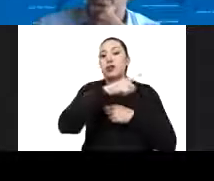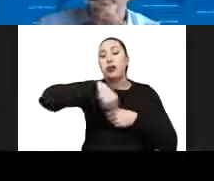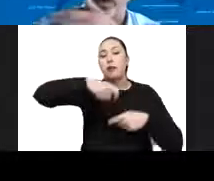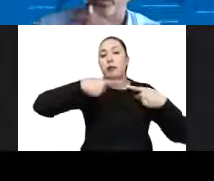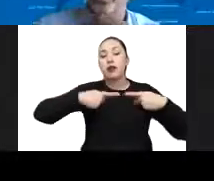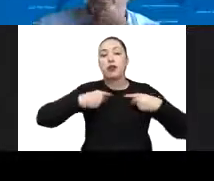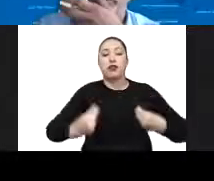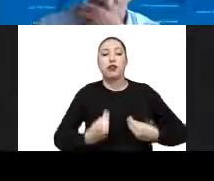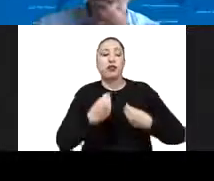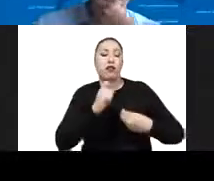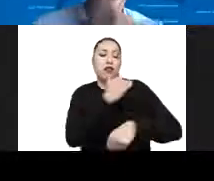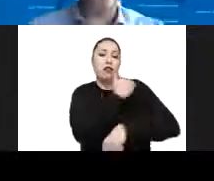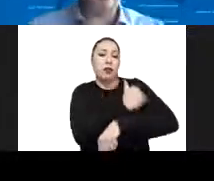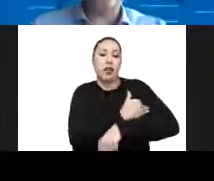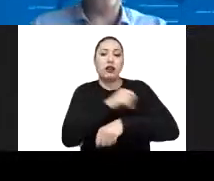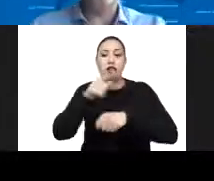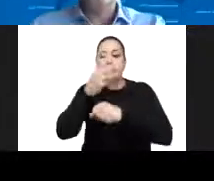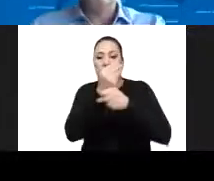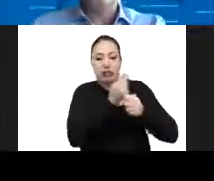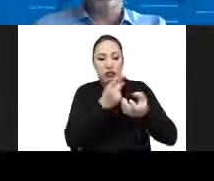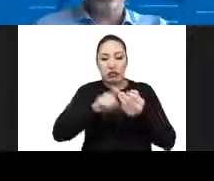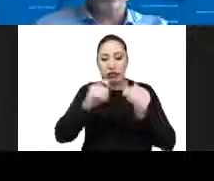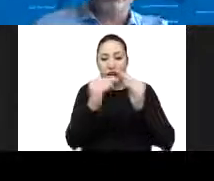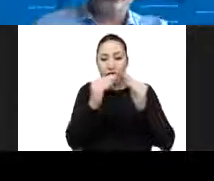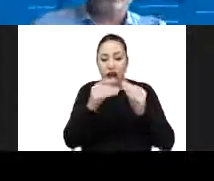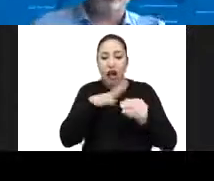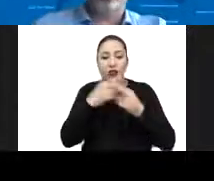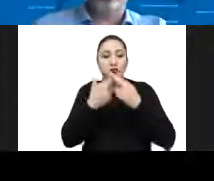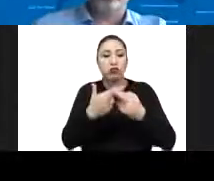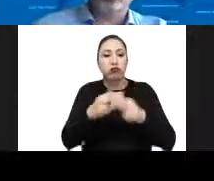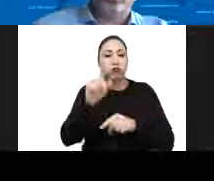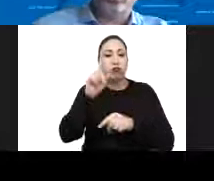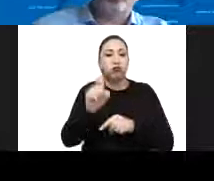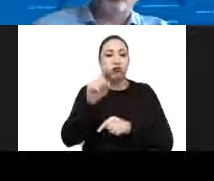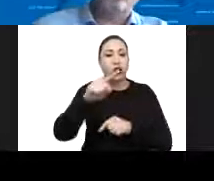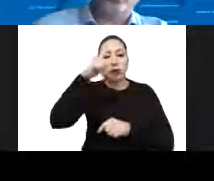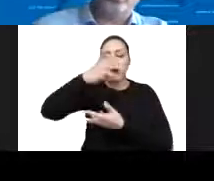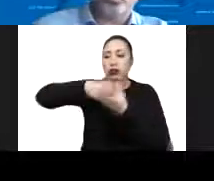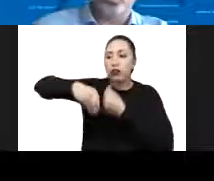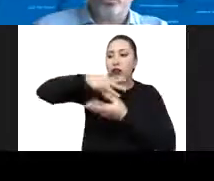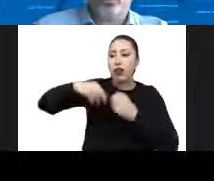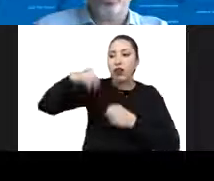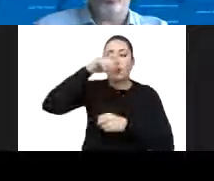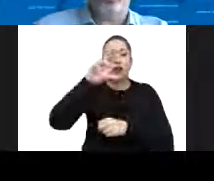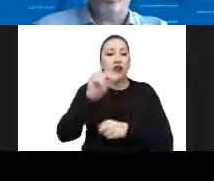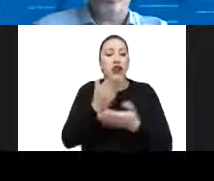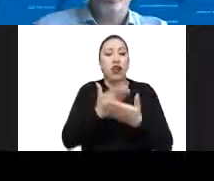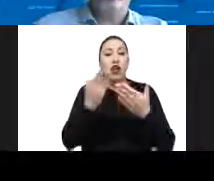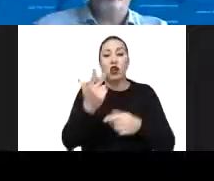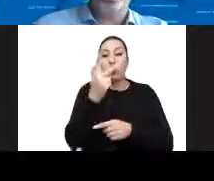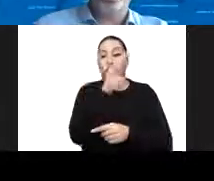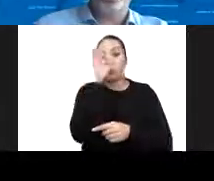¿no? Tanques de agua, saneamiento doméstico, pozos, y muy poco, solo el 8%, esto es un estudio a nivel